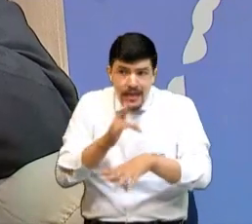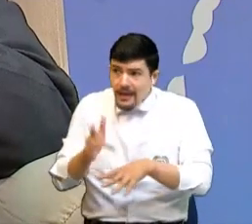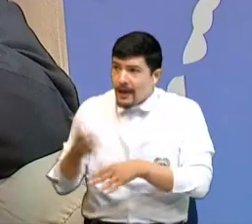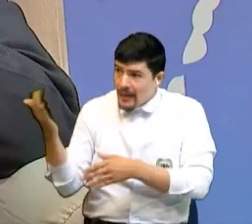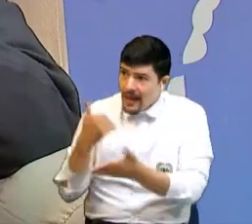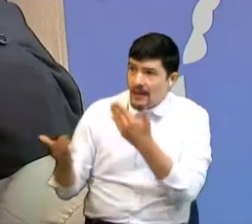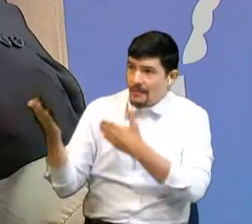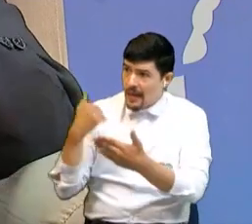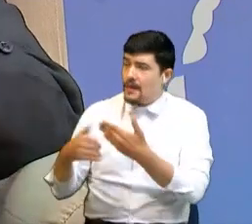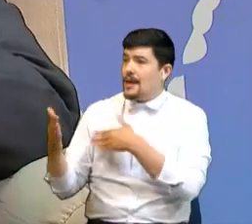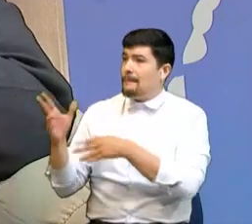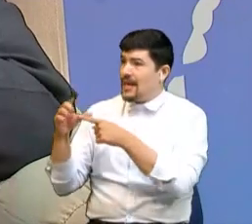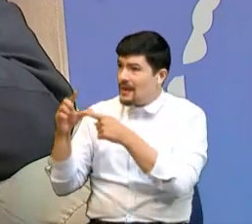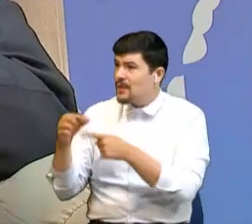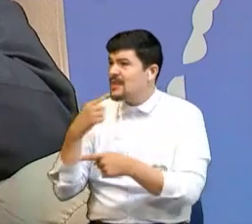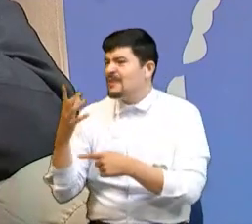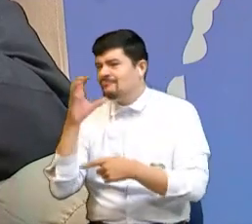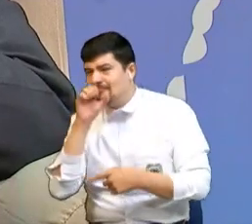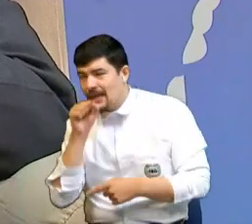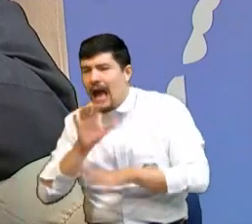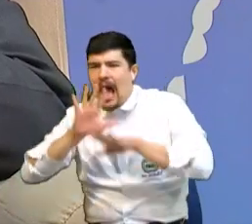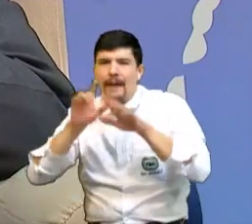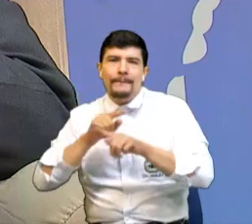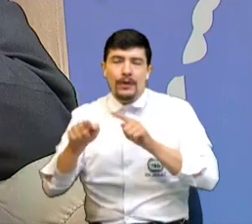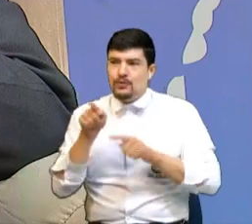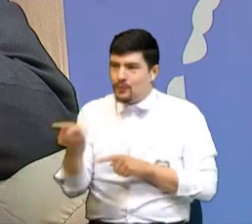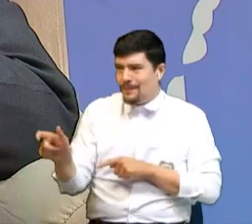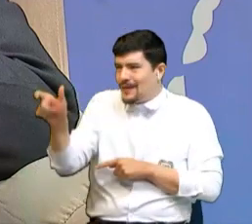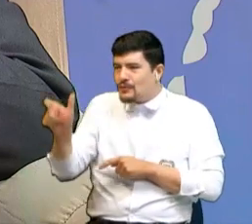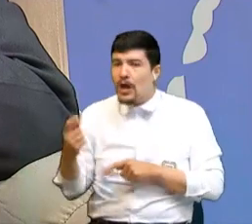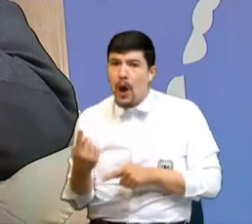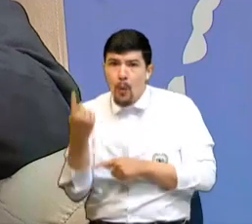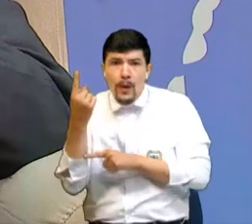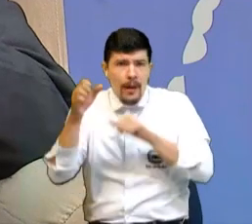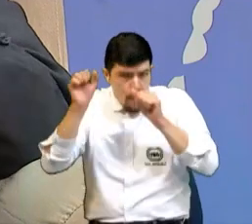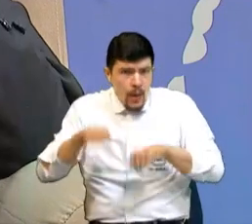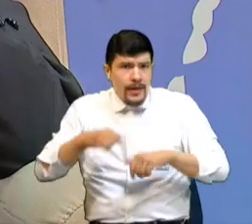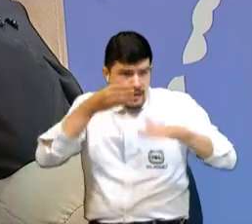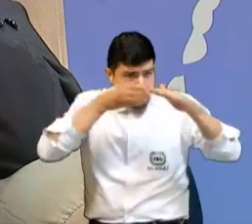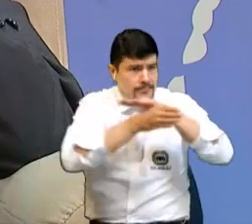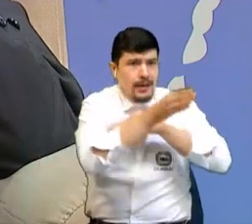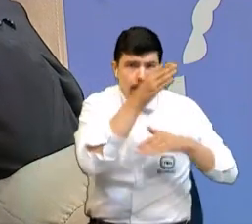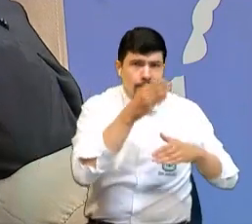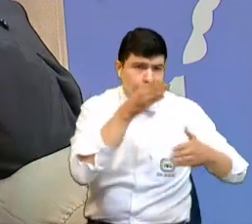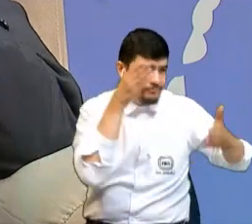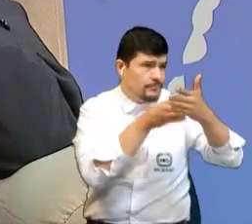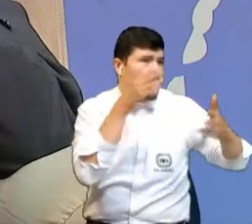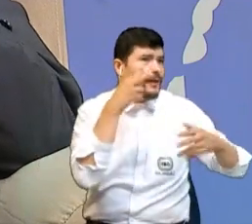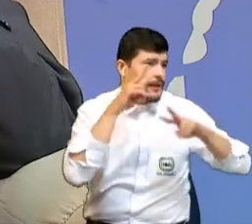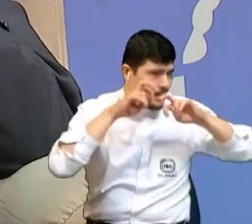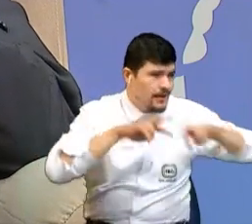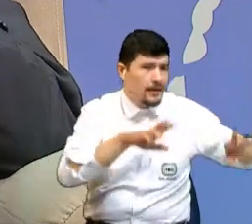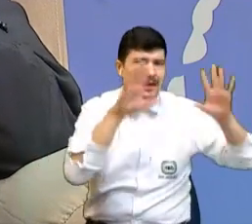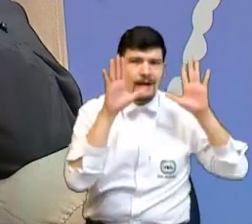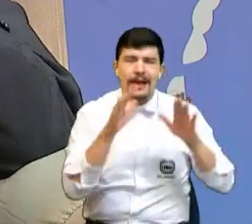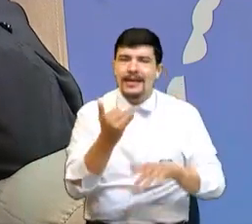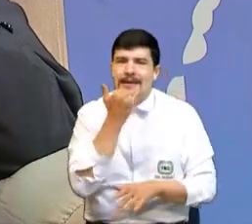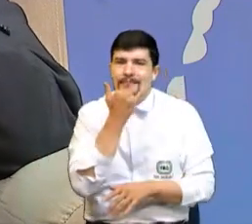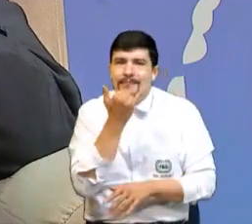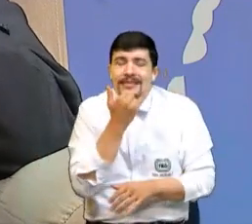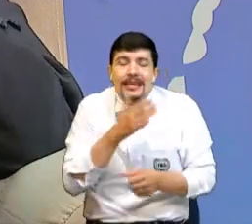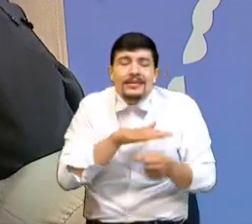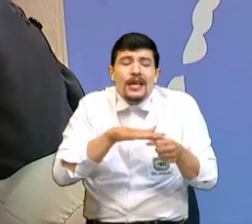este programa, él dice, sí, yo estoy dispuesto a que la autoridad investigue. Lo que sucede es que los hechos con respecto